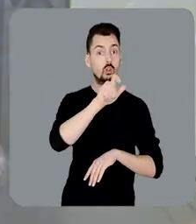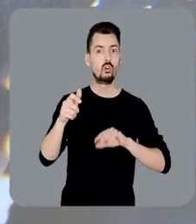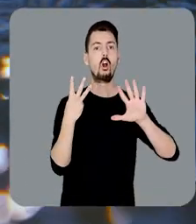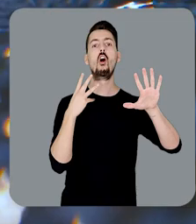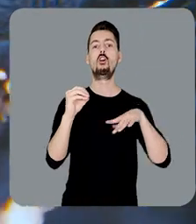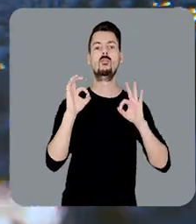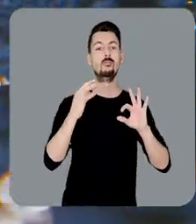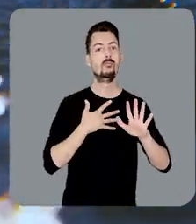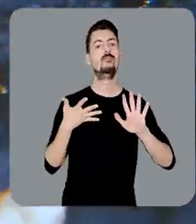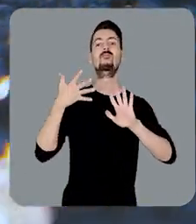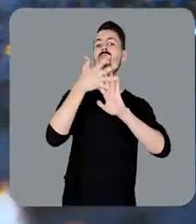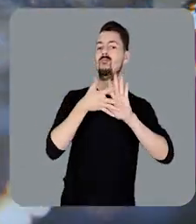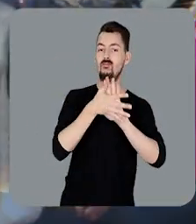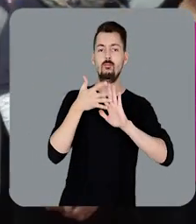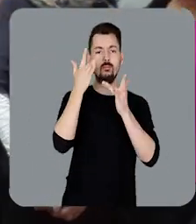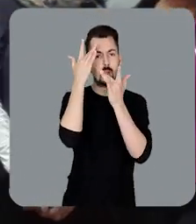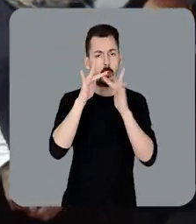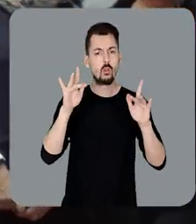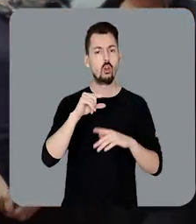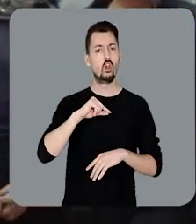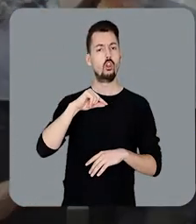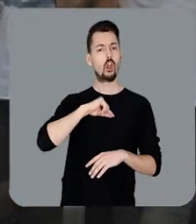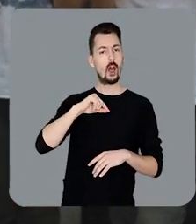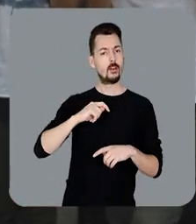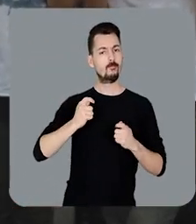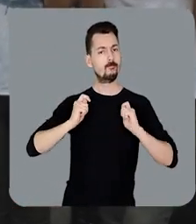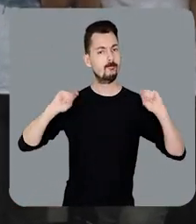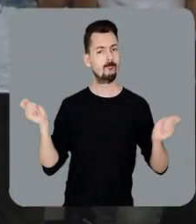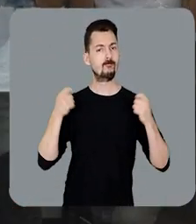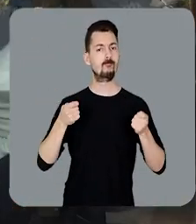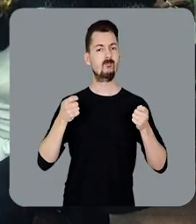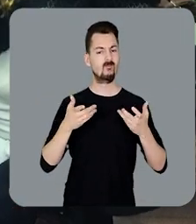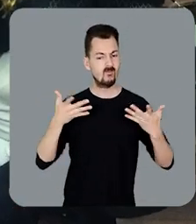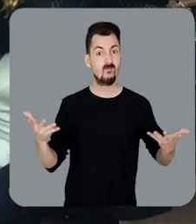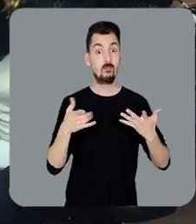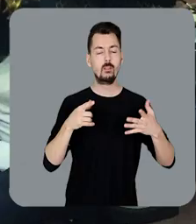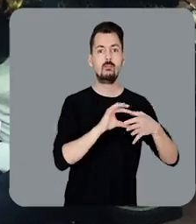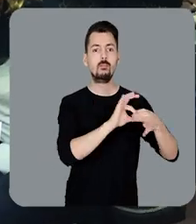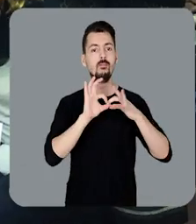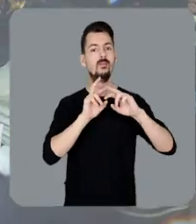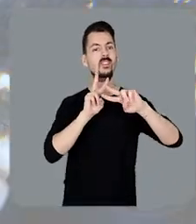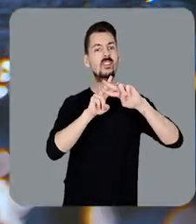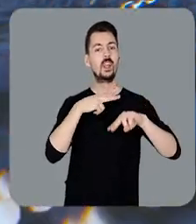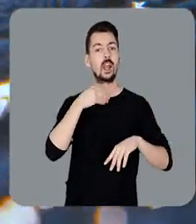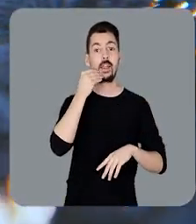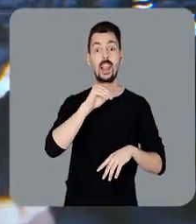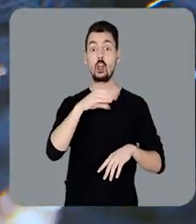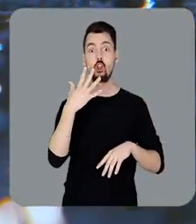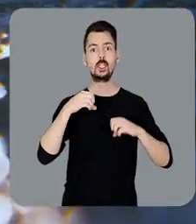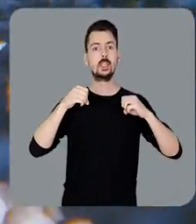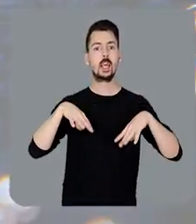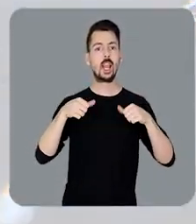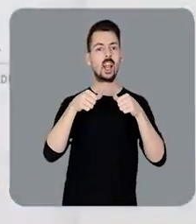igual. Hemos formado en la lengua de signos a más de 80 personas. Hemos apoyado campañas de sensibilización